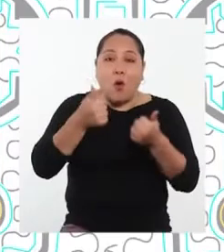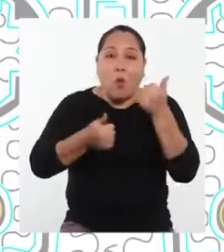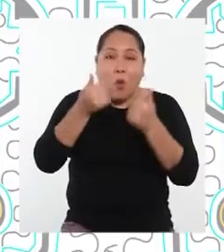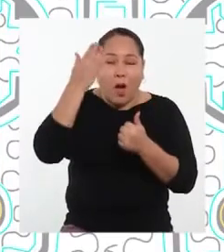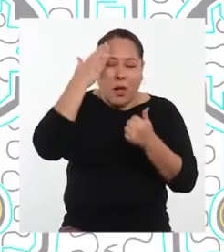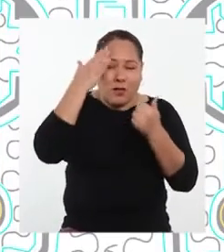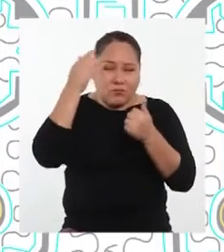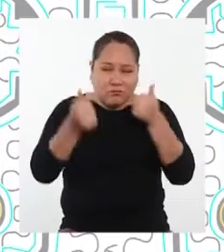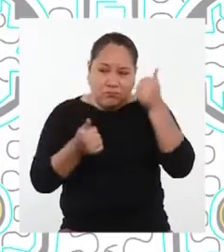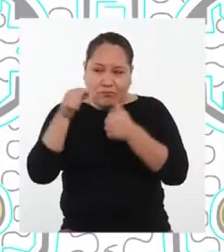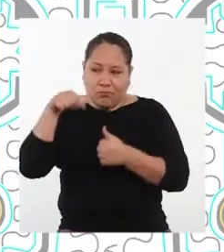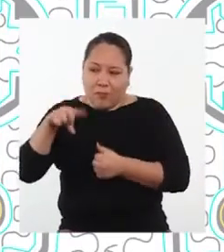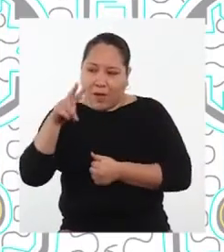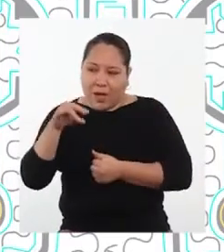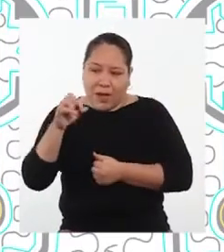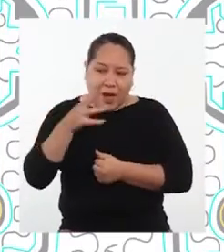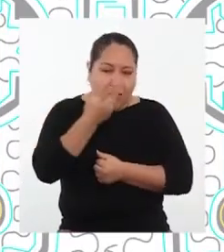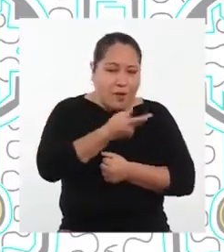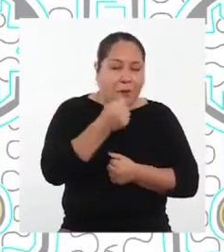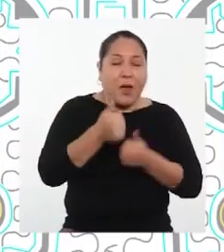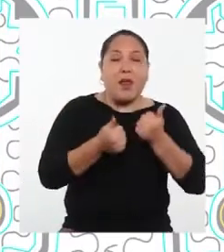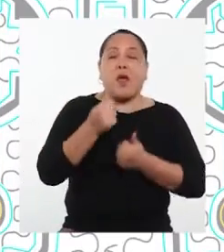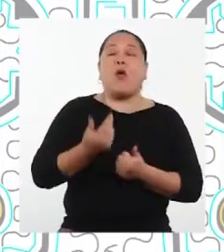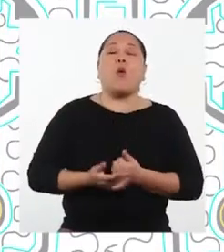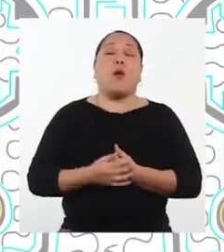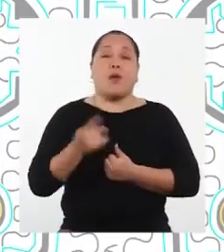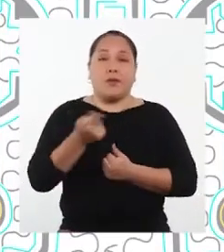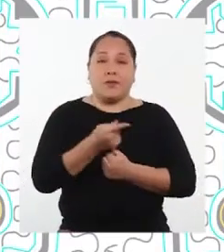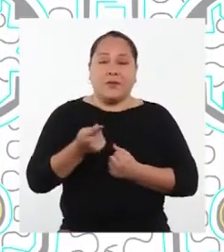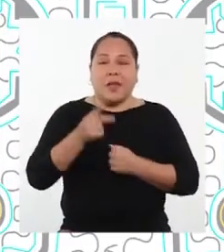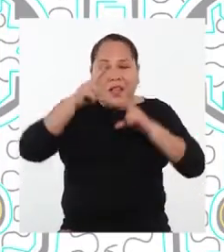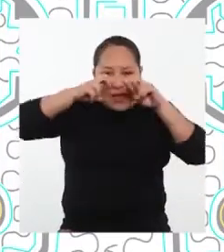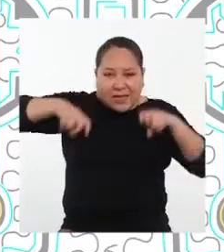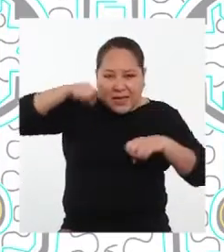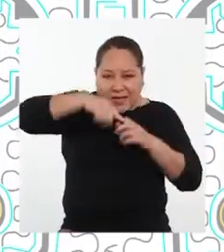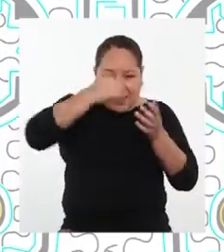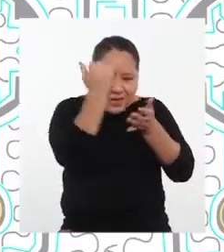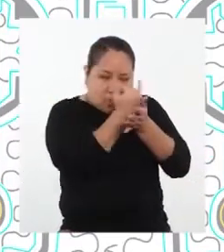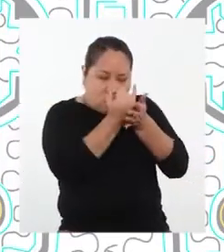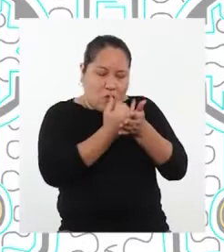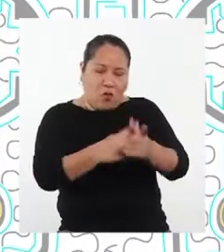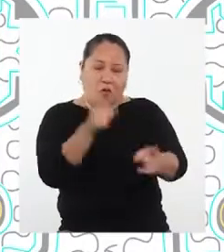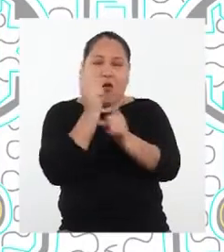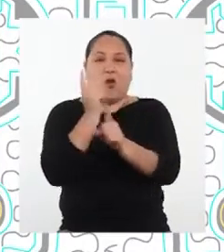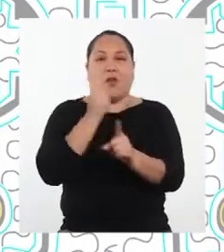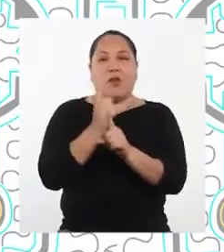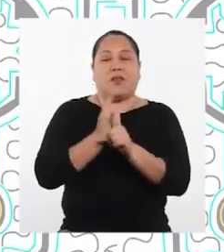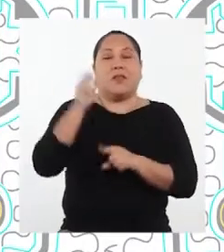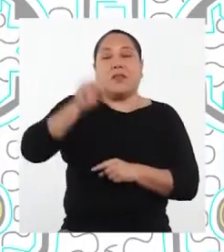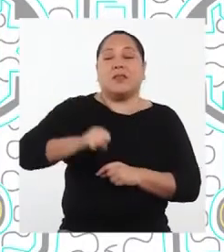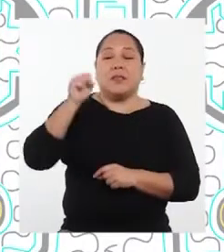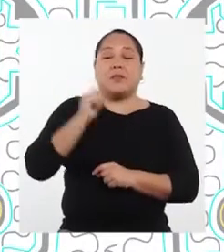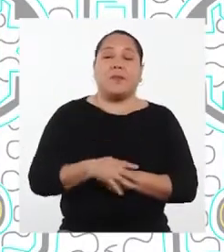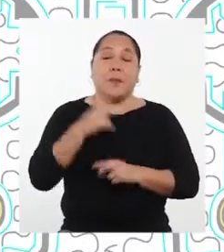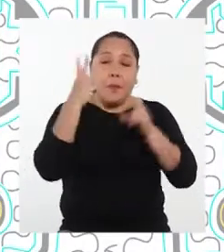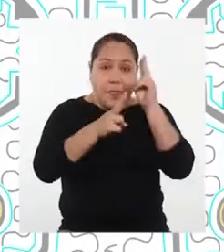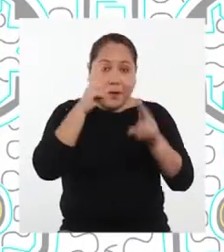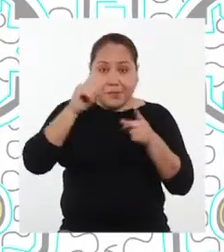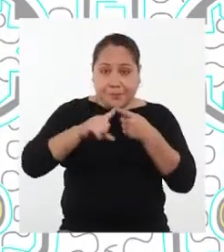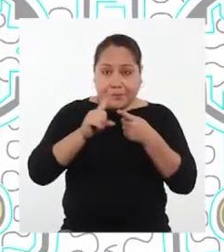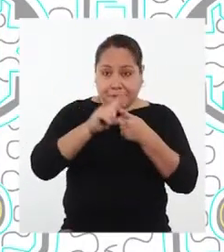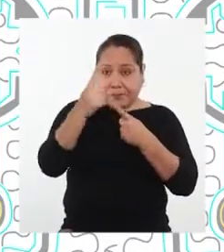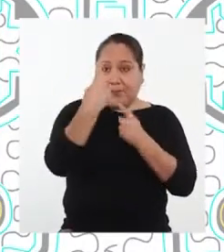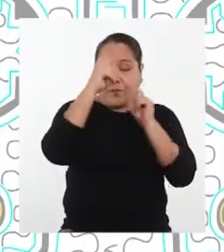y qué tipo de variable estamos tratando, vamos a poder analizar este gráfico de manera correcta. Así es. Para